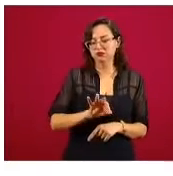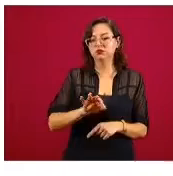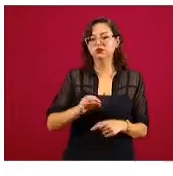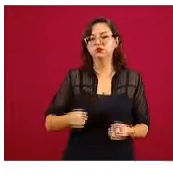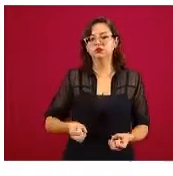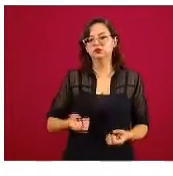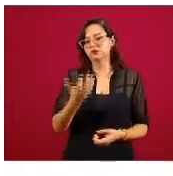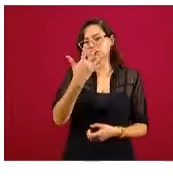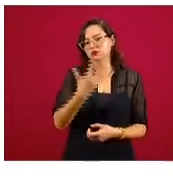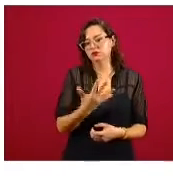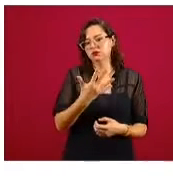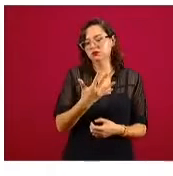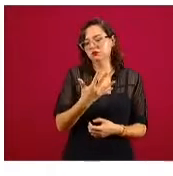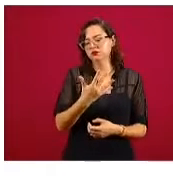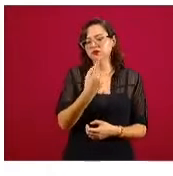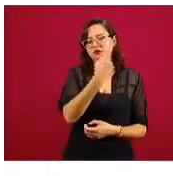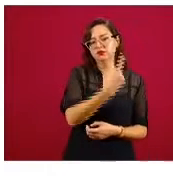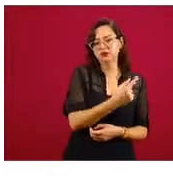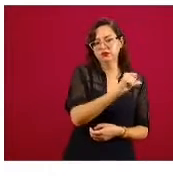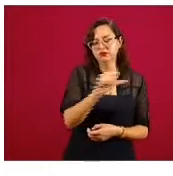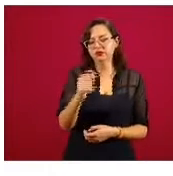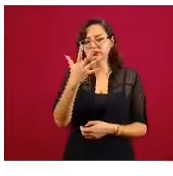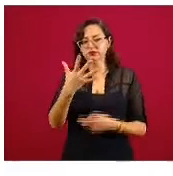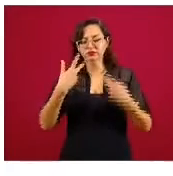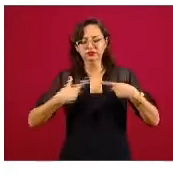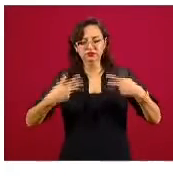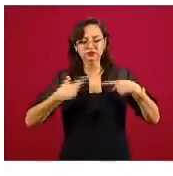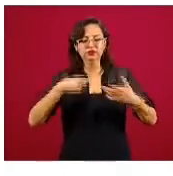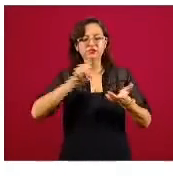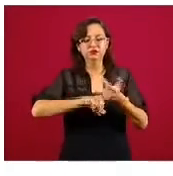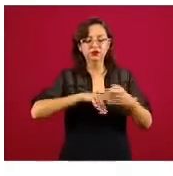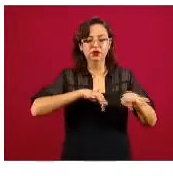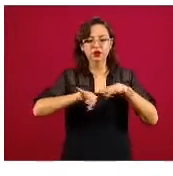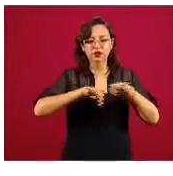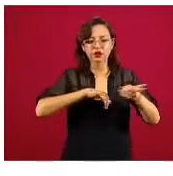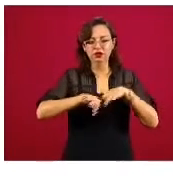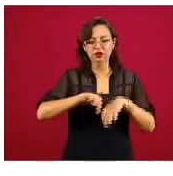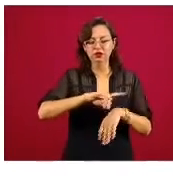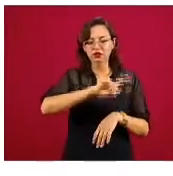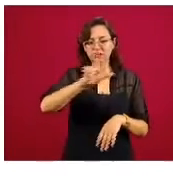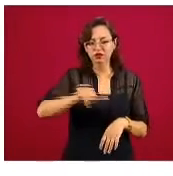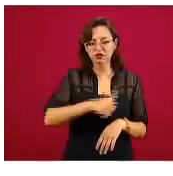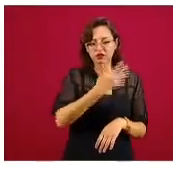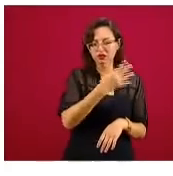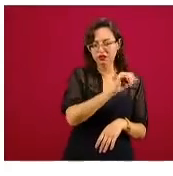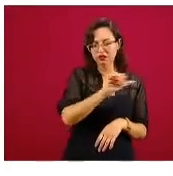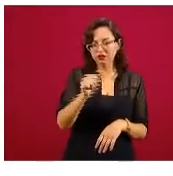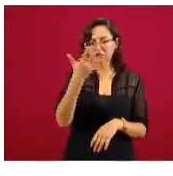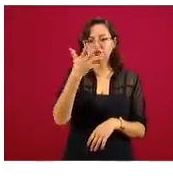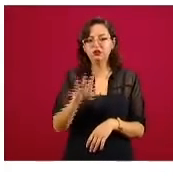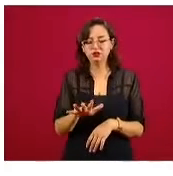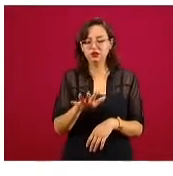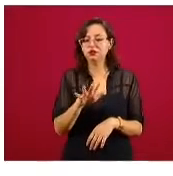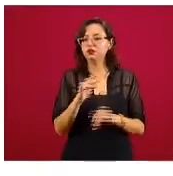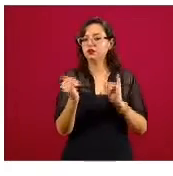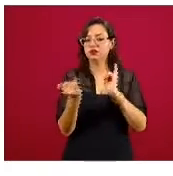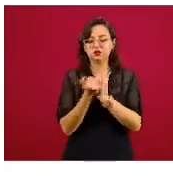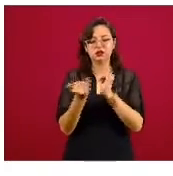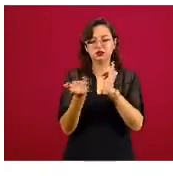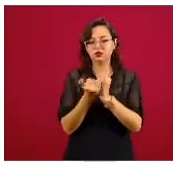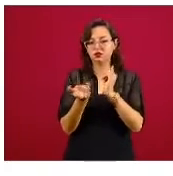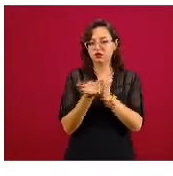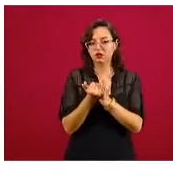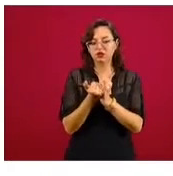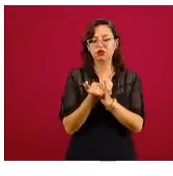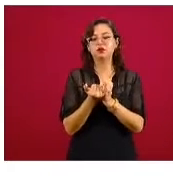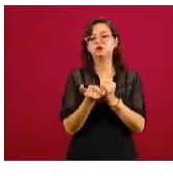número de trabajadores, entre 1 y 5 trabajadores. Luego de 5 a 10 se sigue comportando más o menos igual,